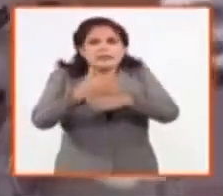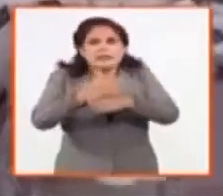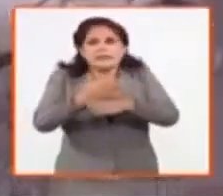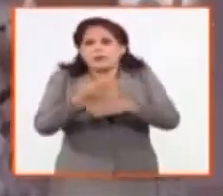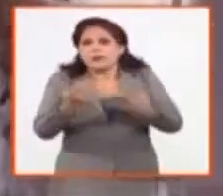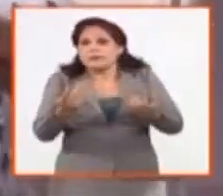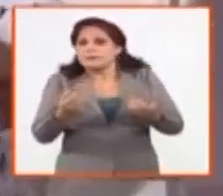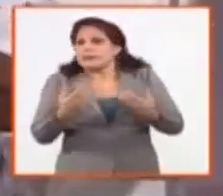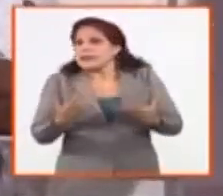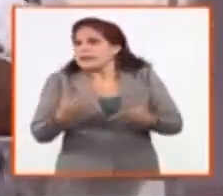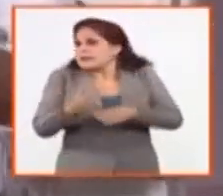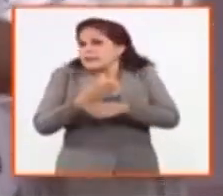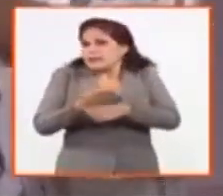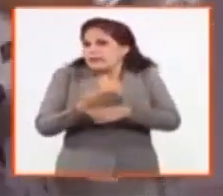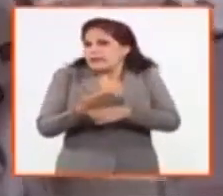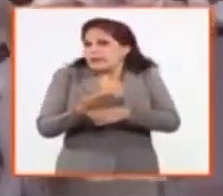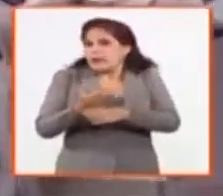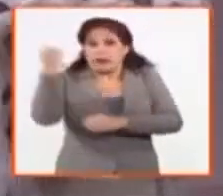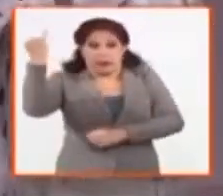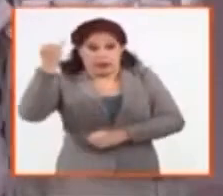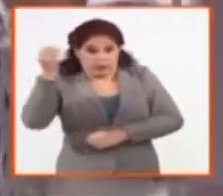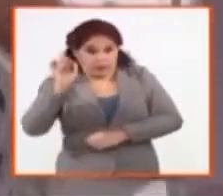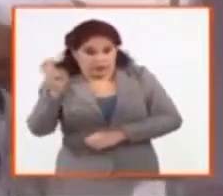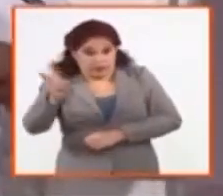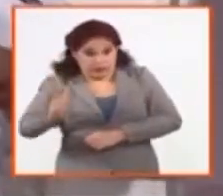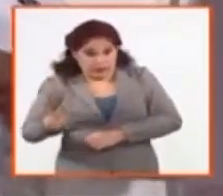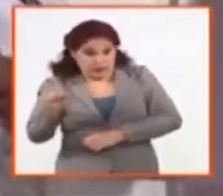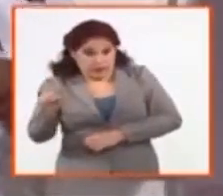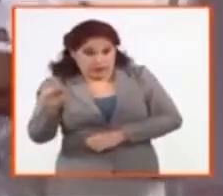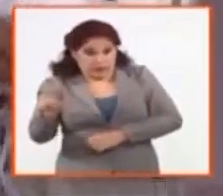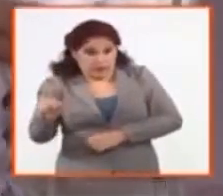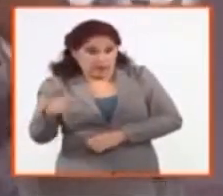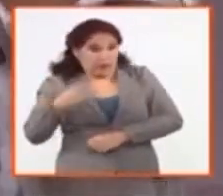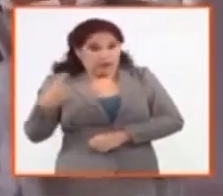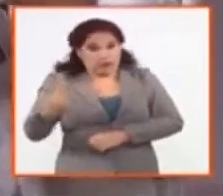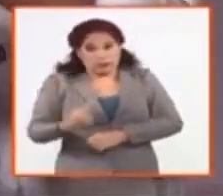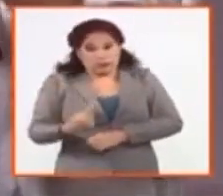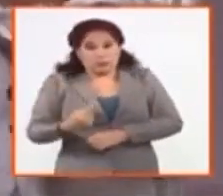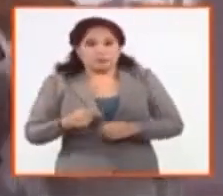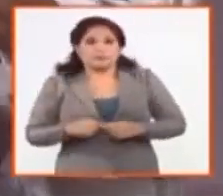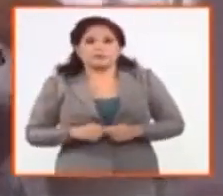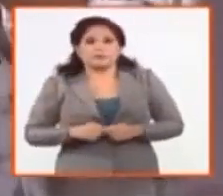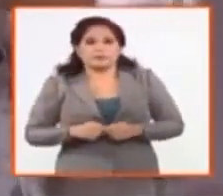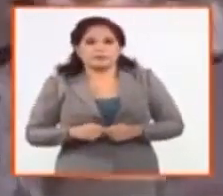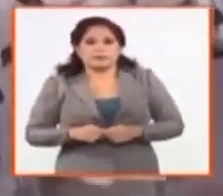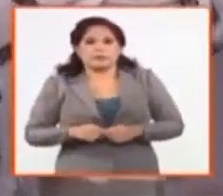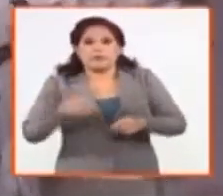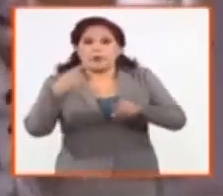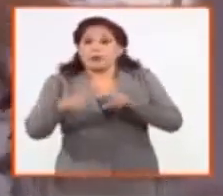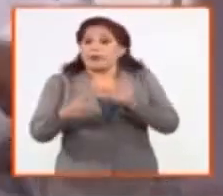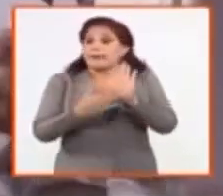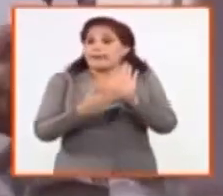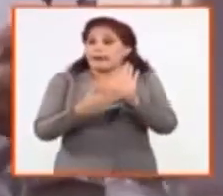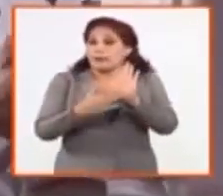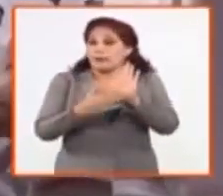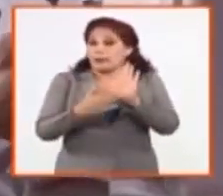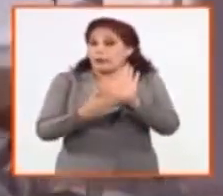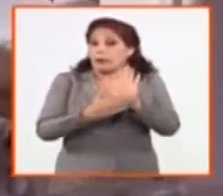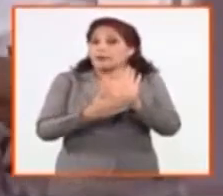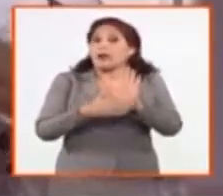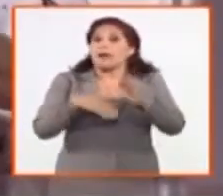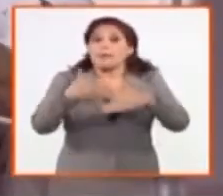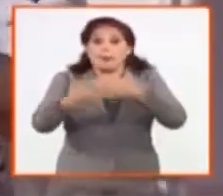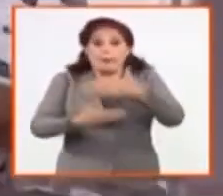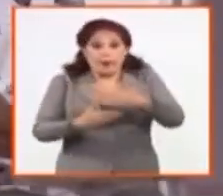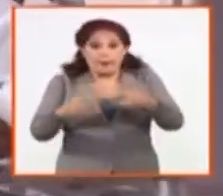dije lo que significó a nivel internacional, te dije lo que significó para el tercer mundo, te dije además que demuestra que en el medio de la contradicción este-oeste,